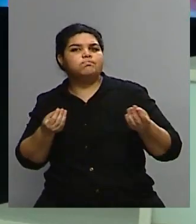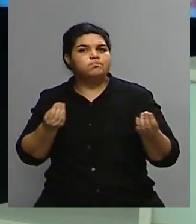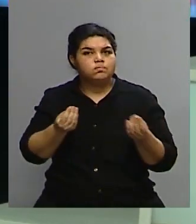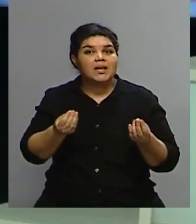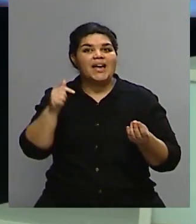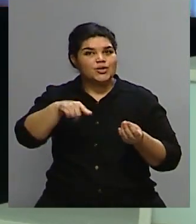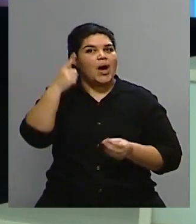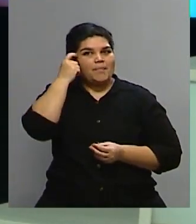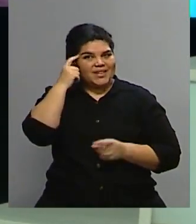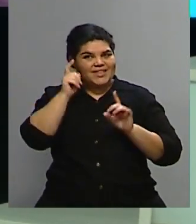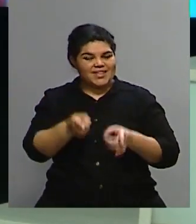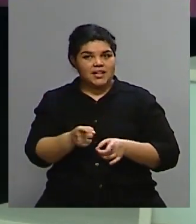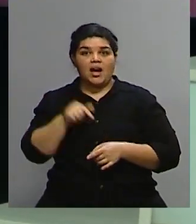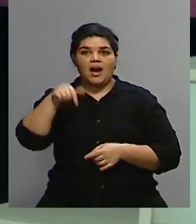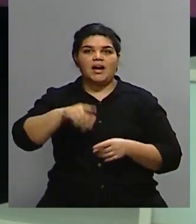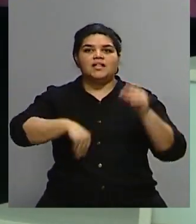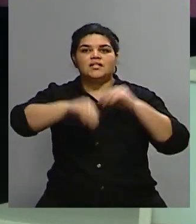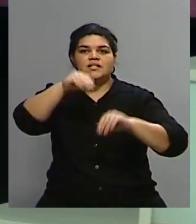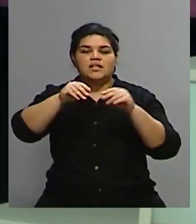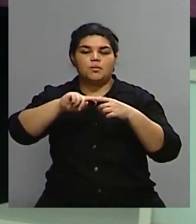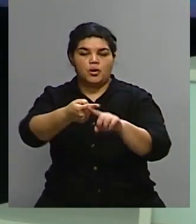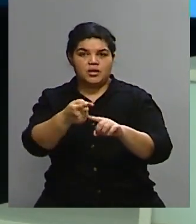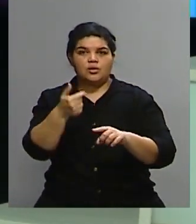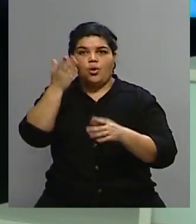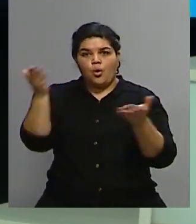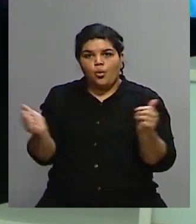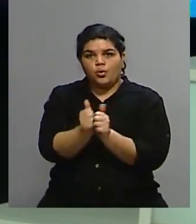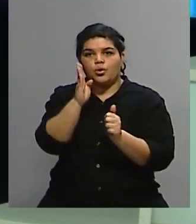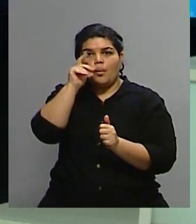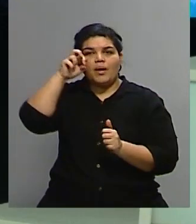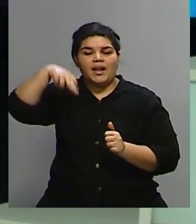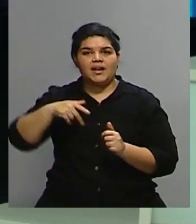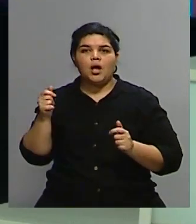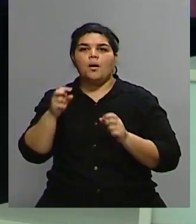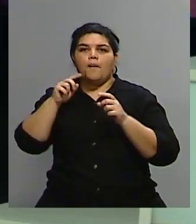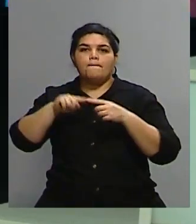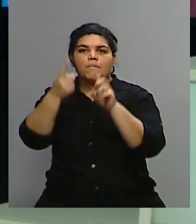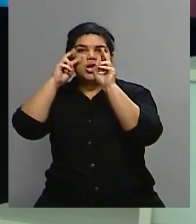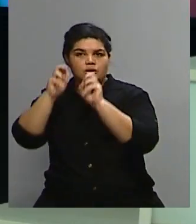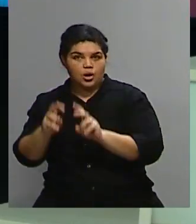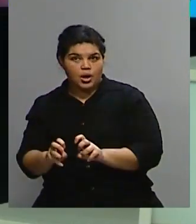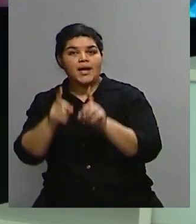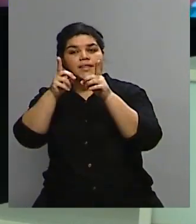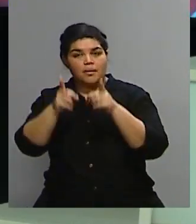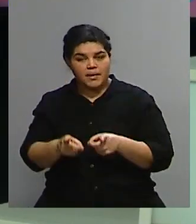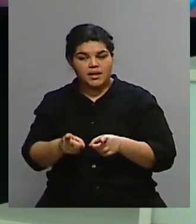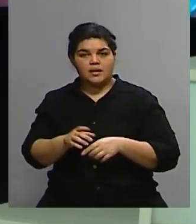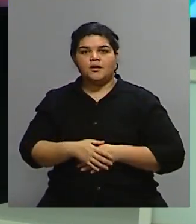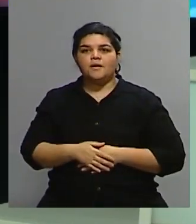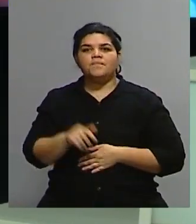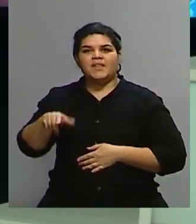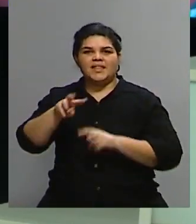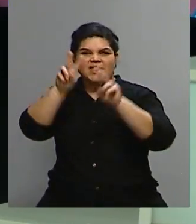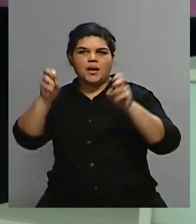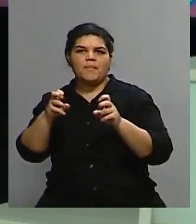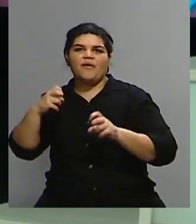que aprender. Estamos en Chat Político con Belén Álvarez Vargas, politóloga y también hay que decir especialista sobre temas de